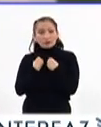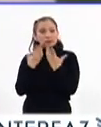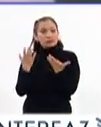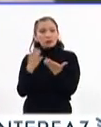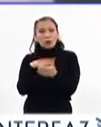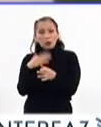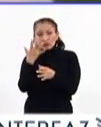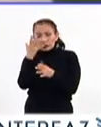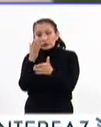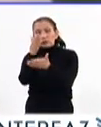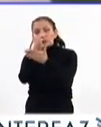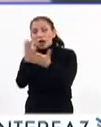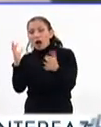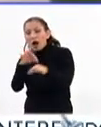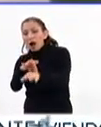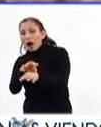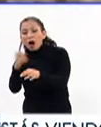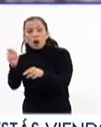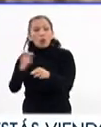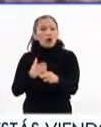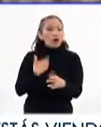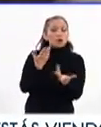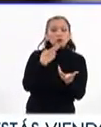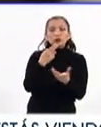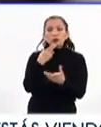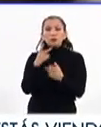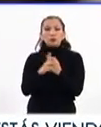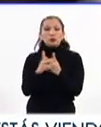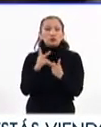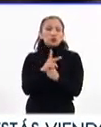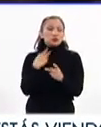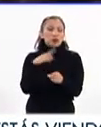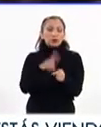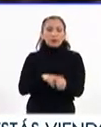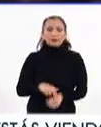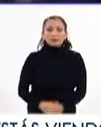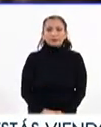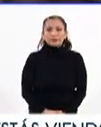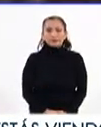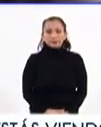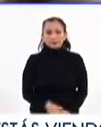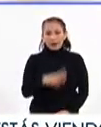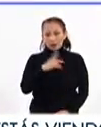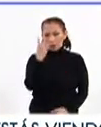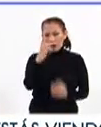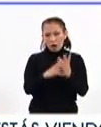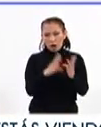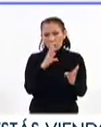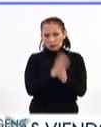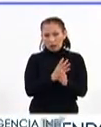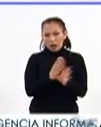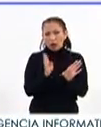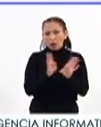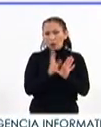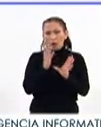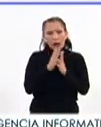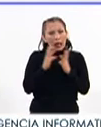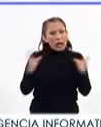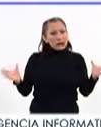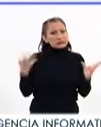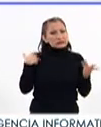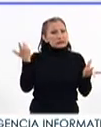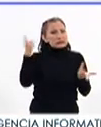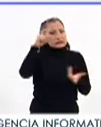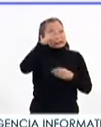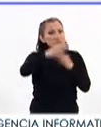manera frontal cómo es el aprovechamiento. Claro. Hay un aspecto que se está haciendo todo un gran reto a